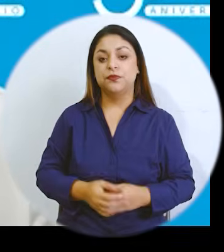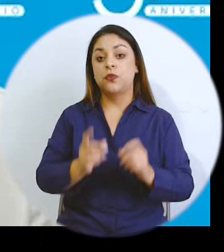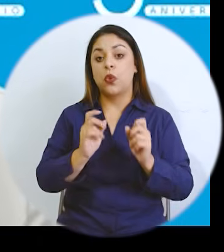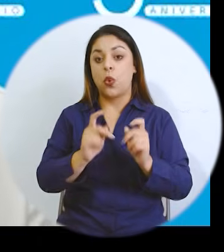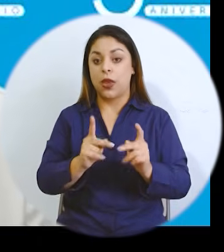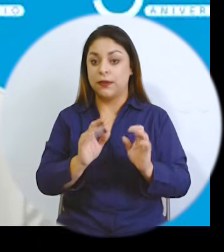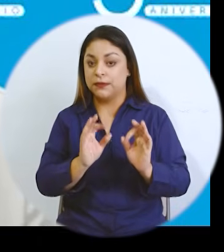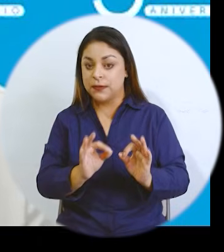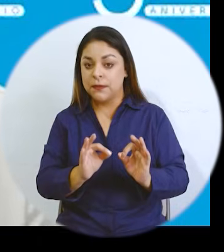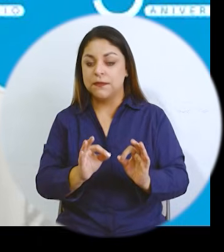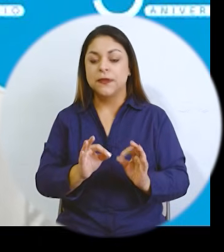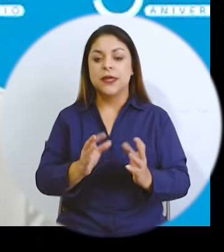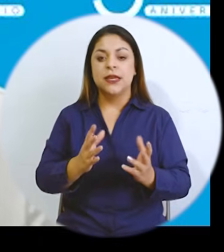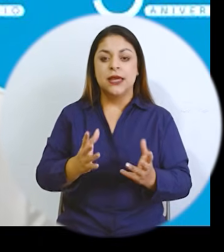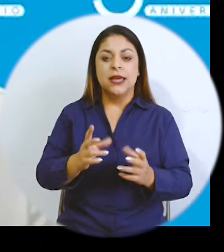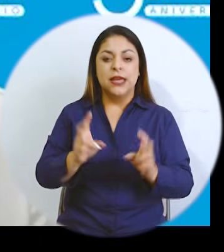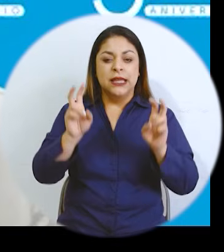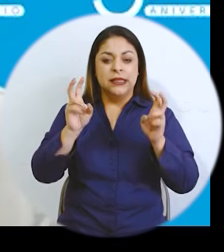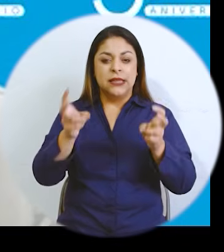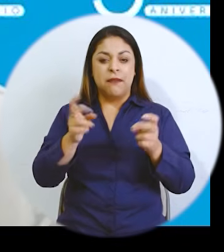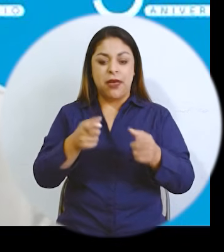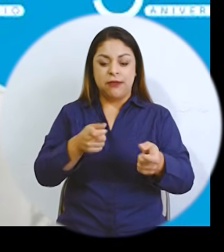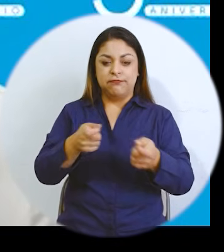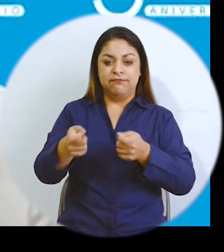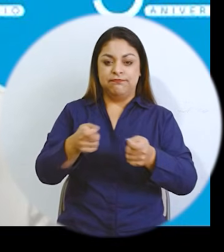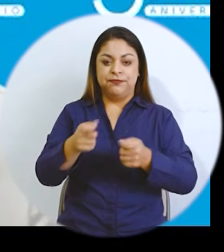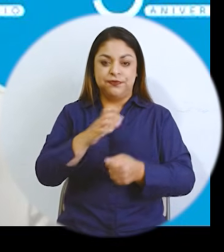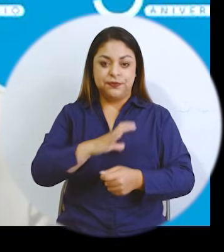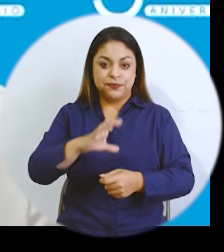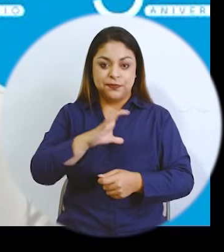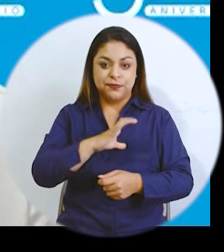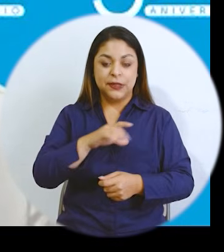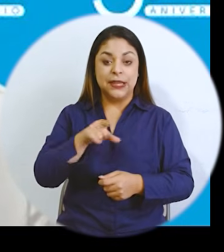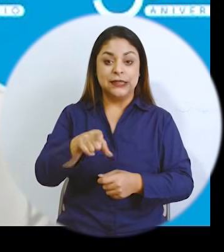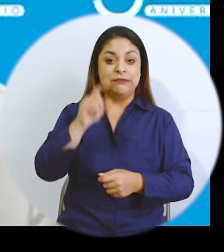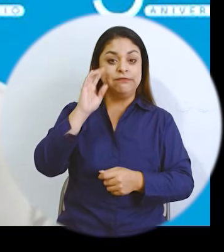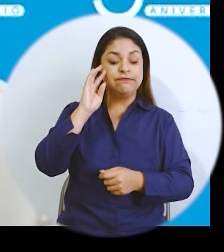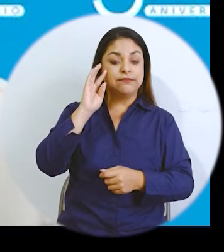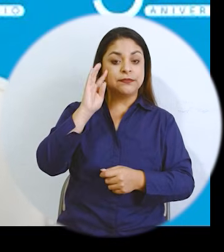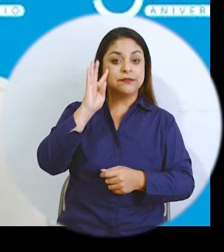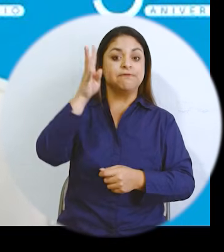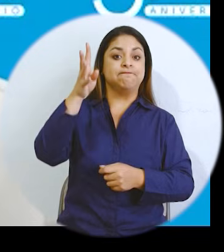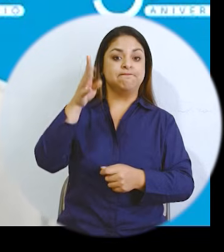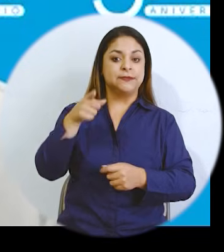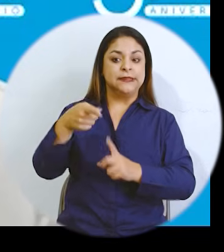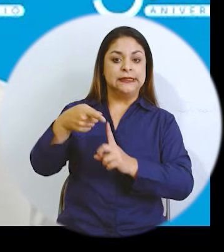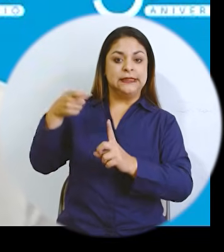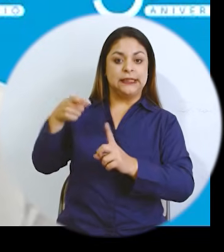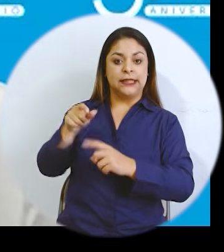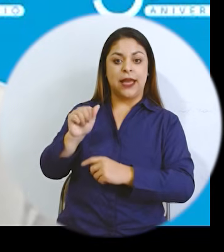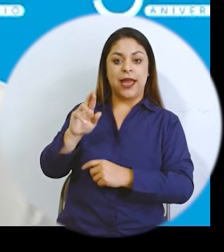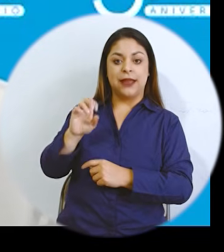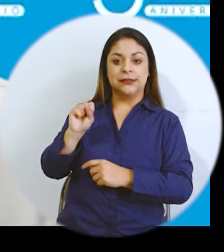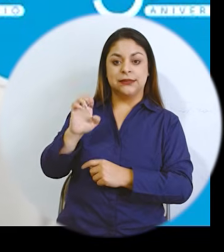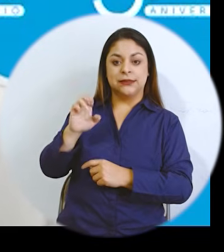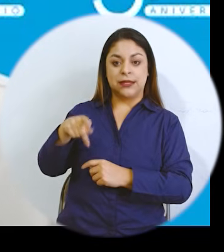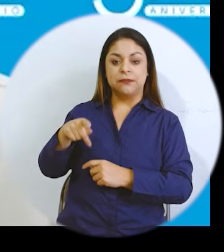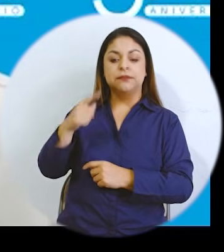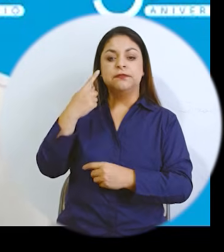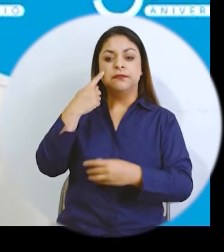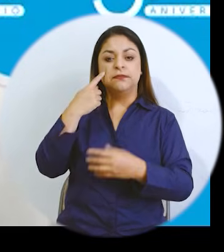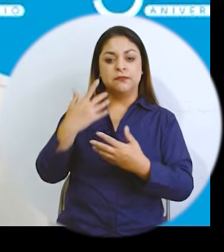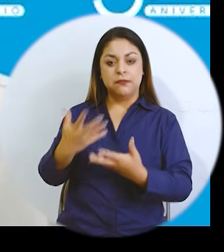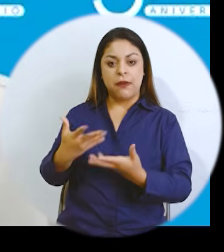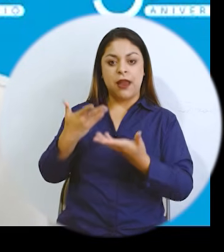Bueno, en este caso el sello regulatorio de calidad es una iniciativa que surge en el ente regulador para dar